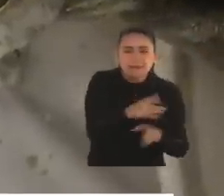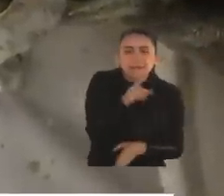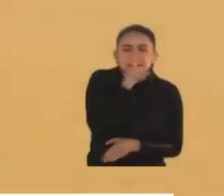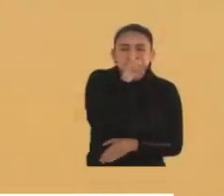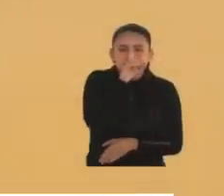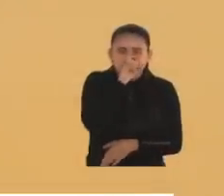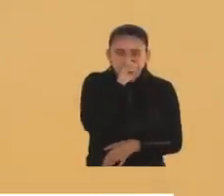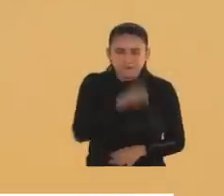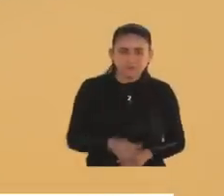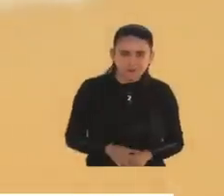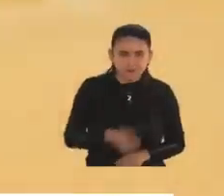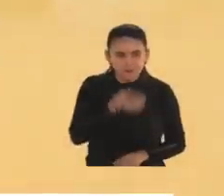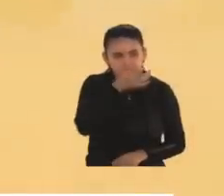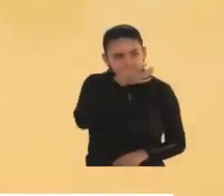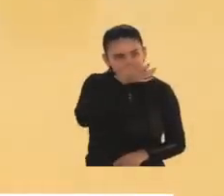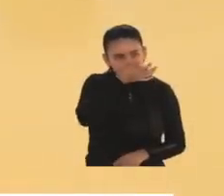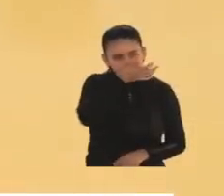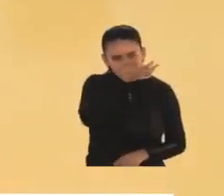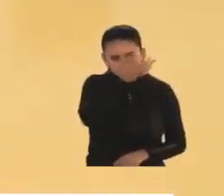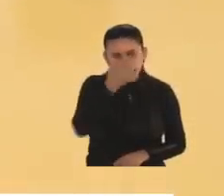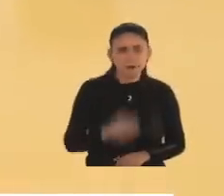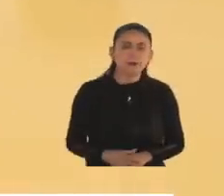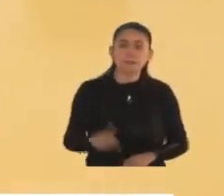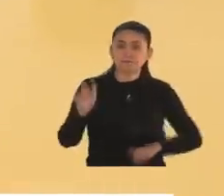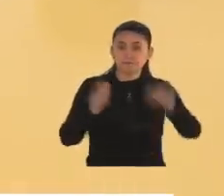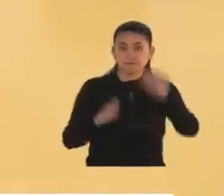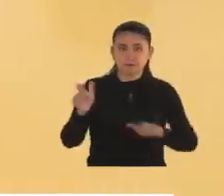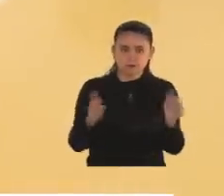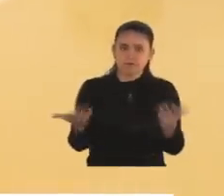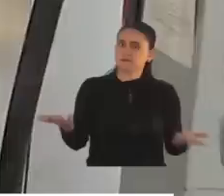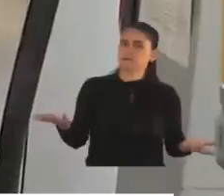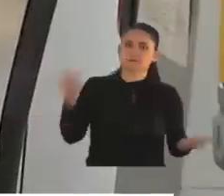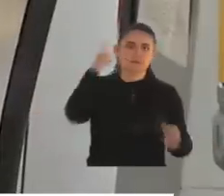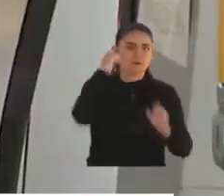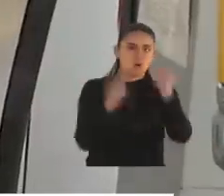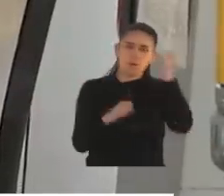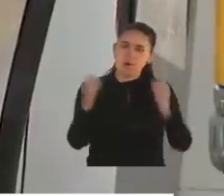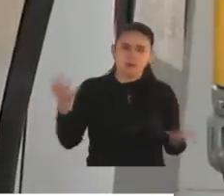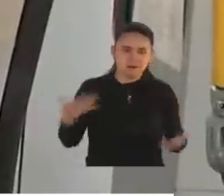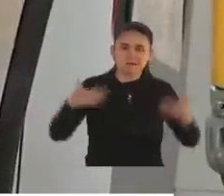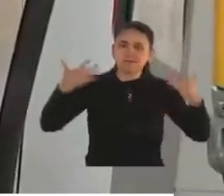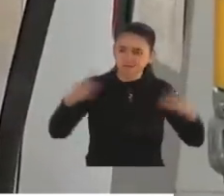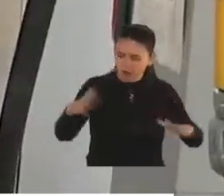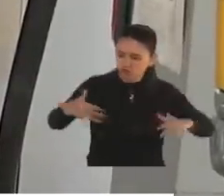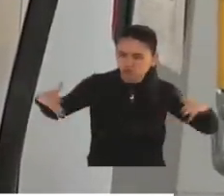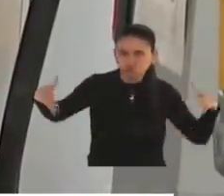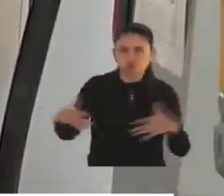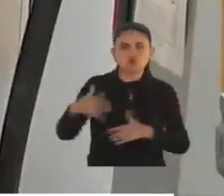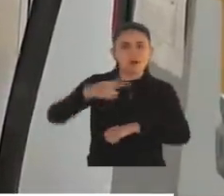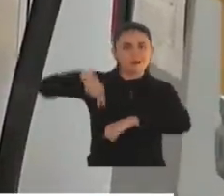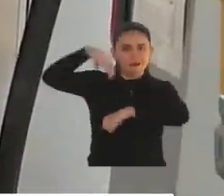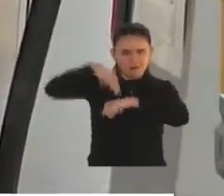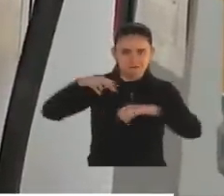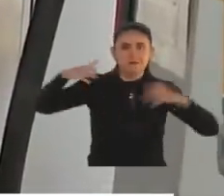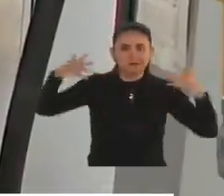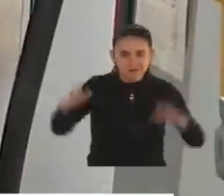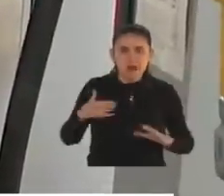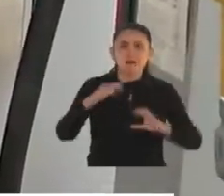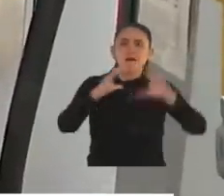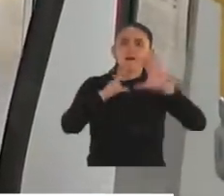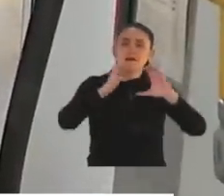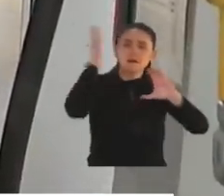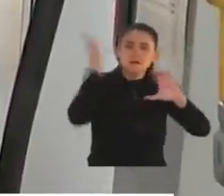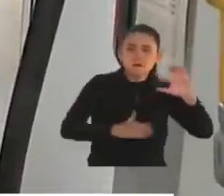calma un poco los ánimos alterados de los nariñenses. Hemos juntado todos los gremios del departamento de Nariño, las cámaras de comercio